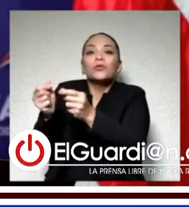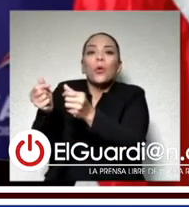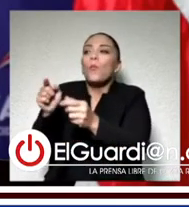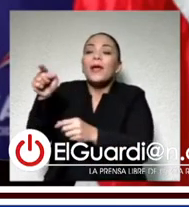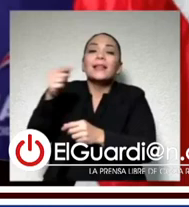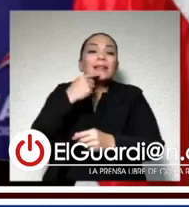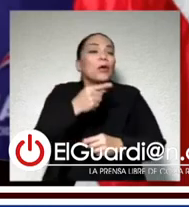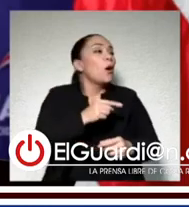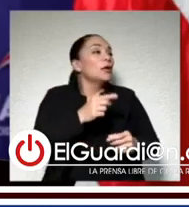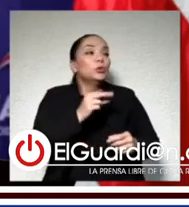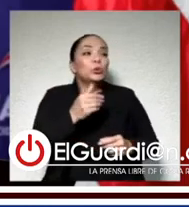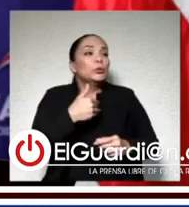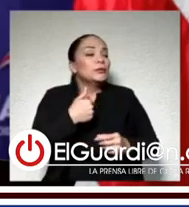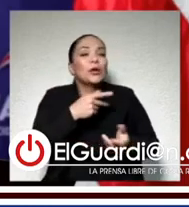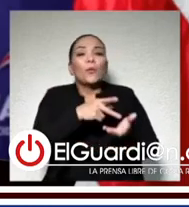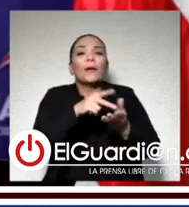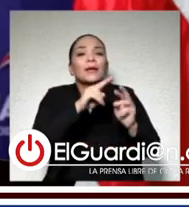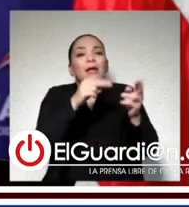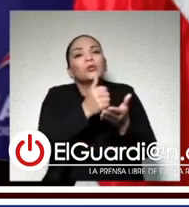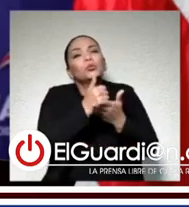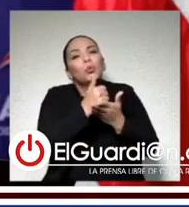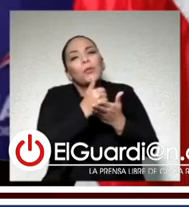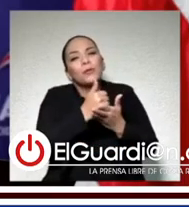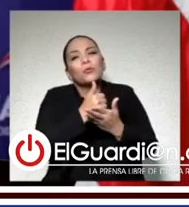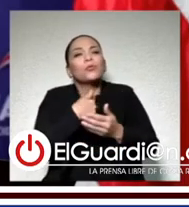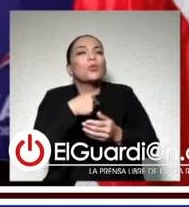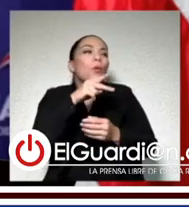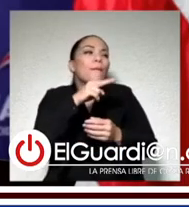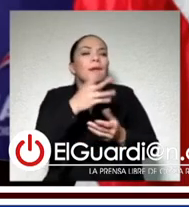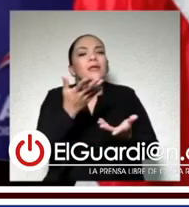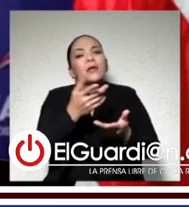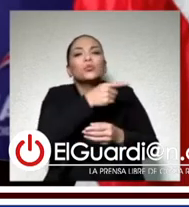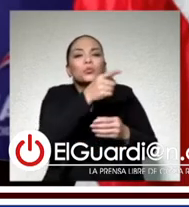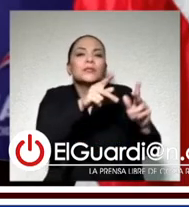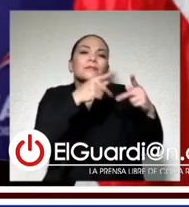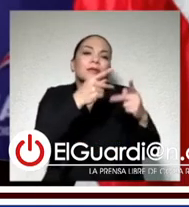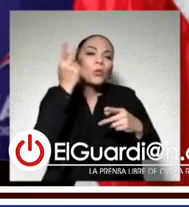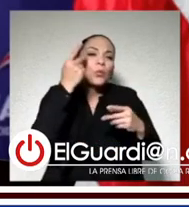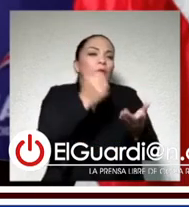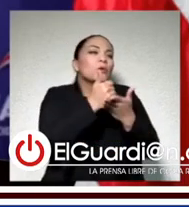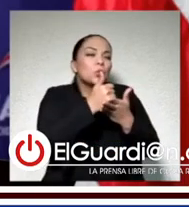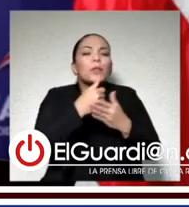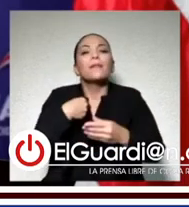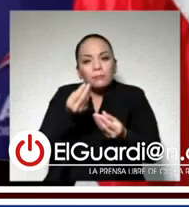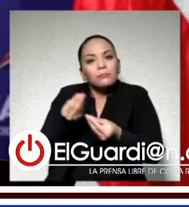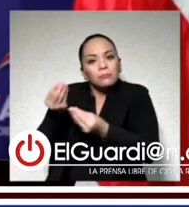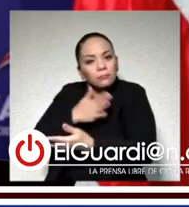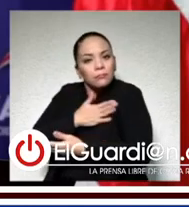con qué pagar la internet, ayúdenme, yo que fui compañero de batalla de ustedes.